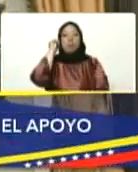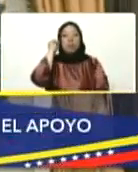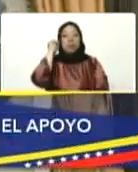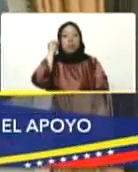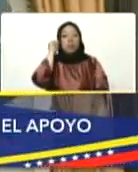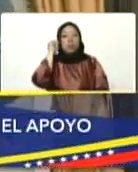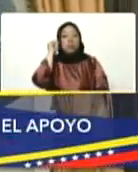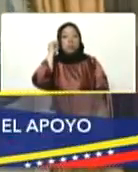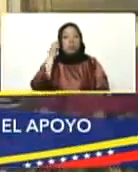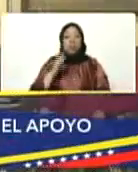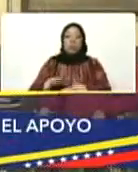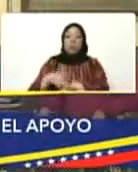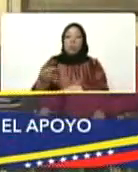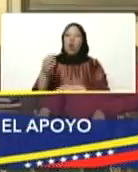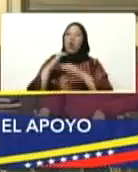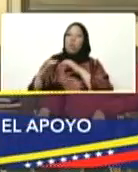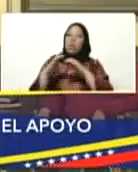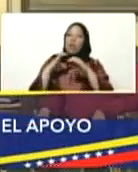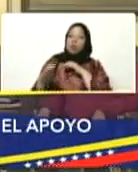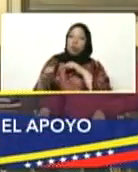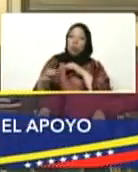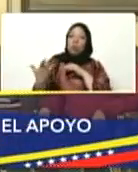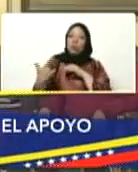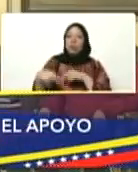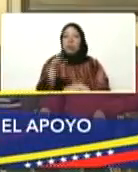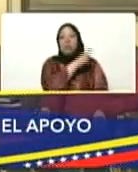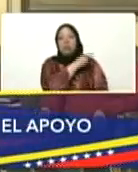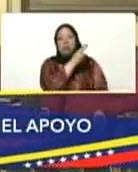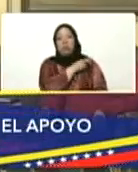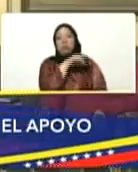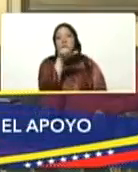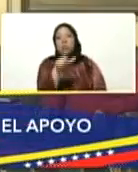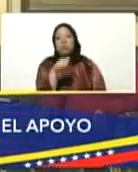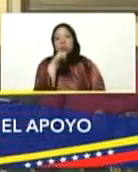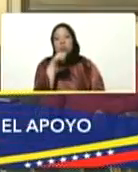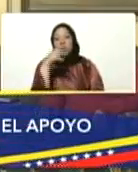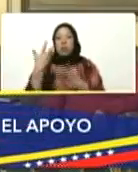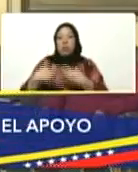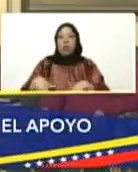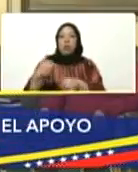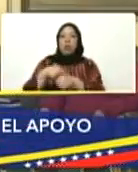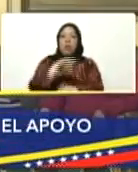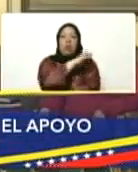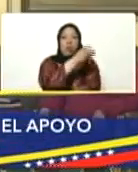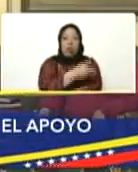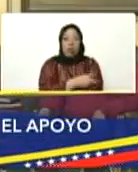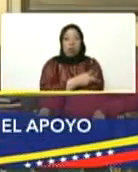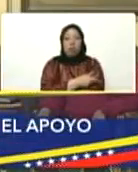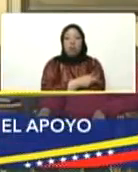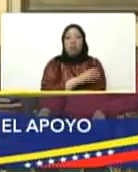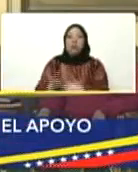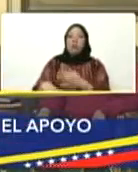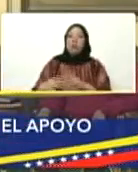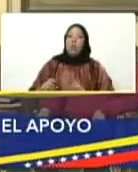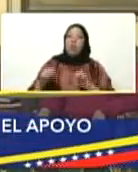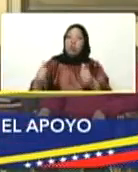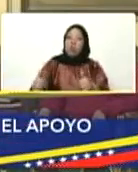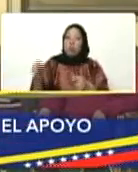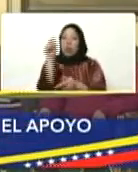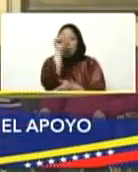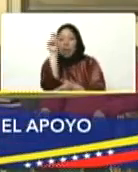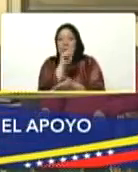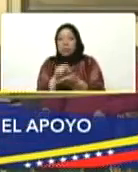PDVSA, pónganse en comunicación con las autoridades petroleras y energéticas de Cuba para iniciar el